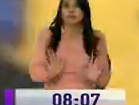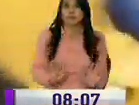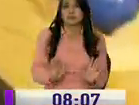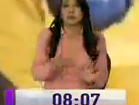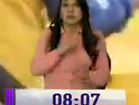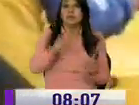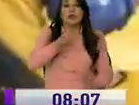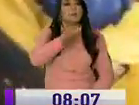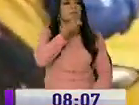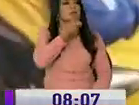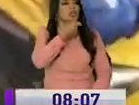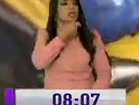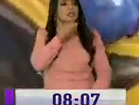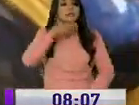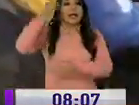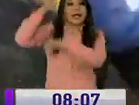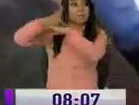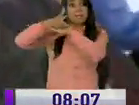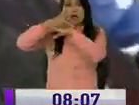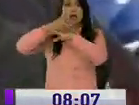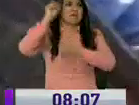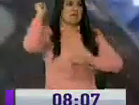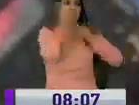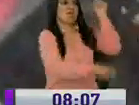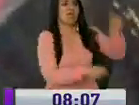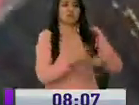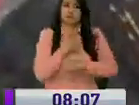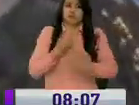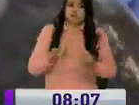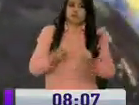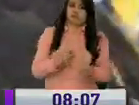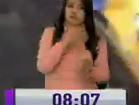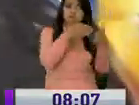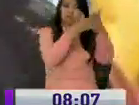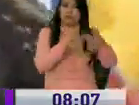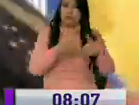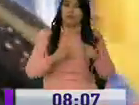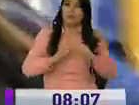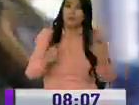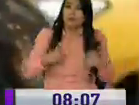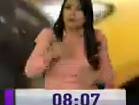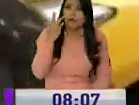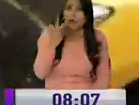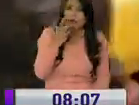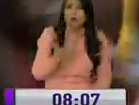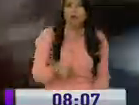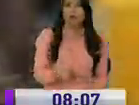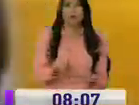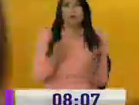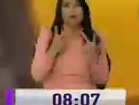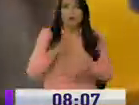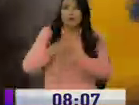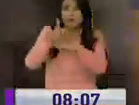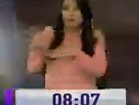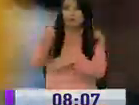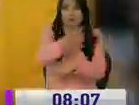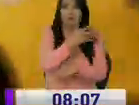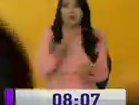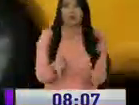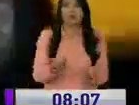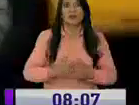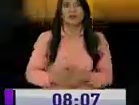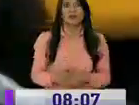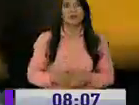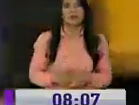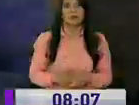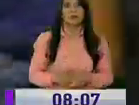desmanes que ustedes están ocasionando. Y autoridades. A mí lo que me llama la atención, en este caso por lo menos si vemos algo de autoridad, pero no hay